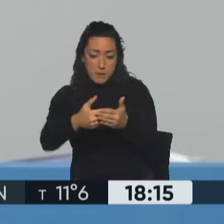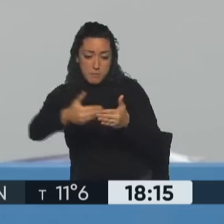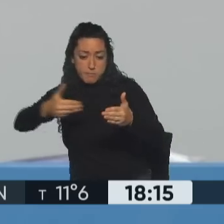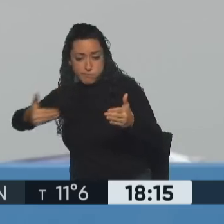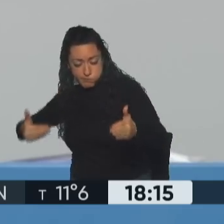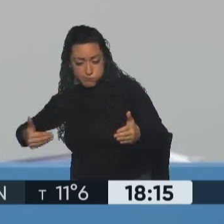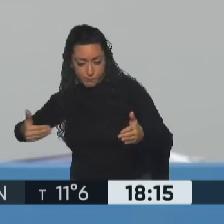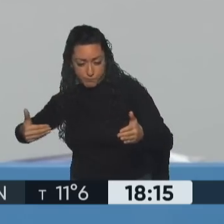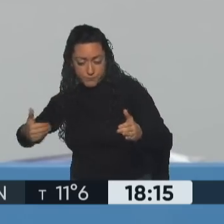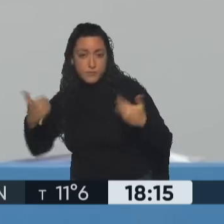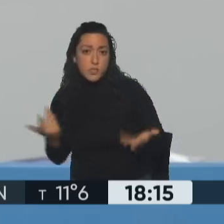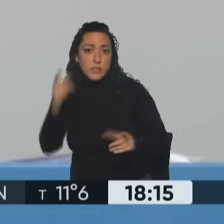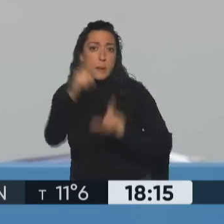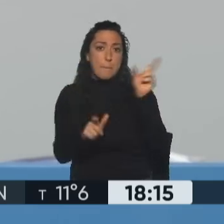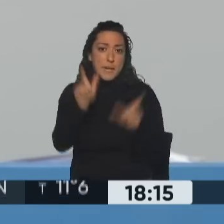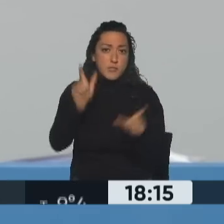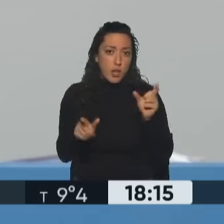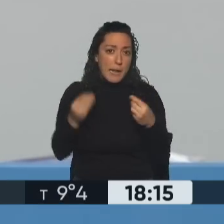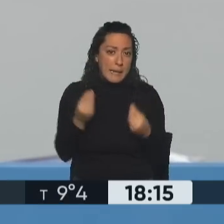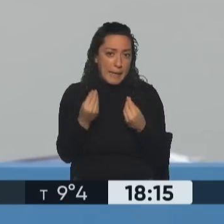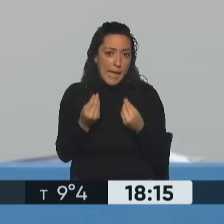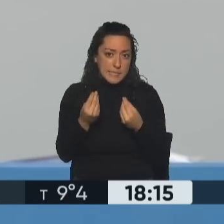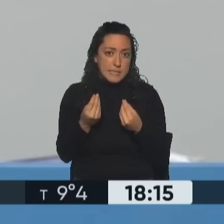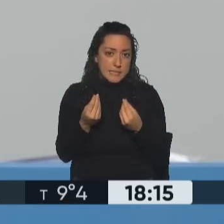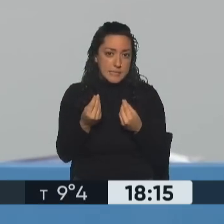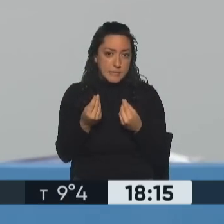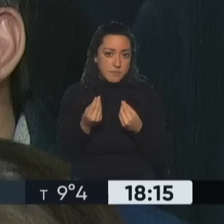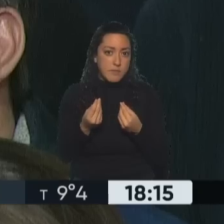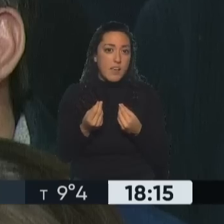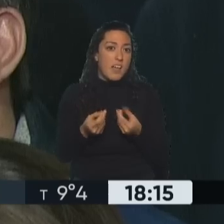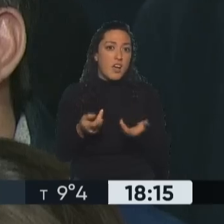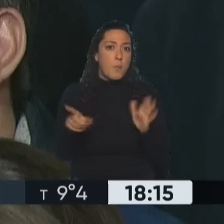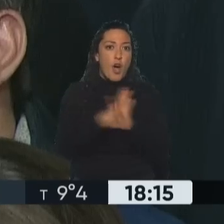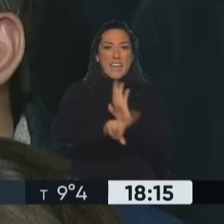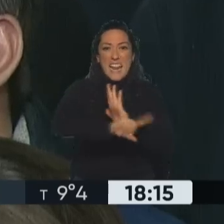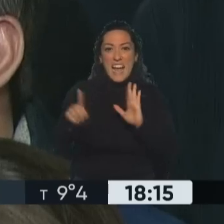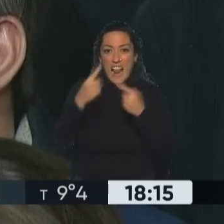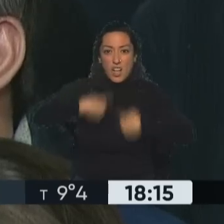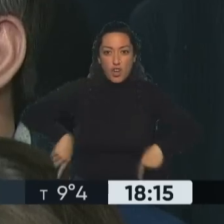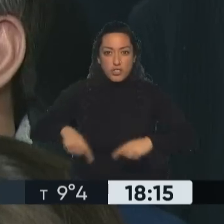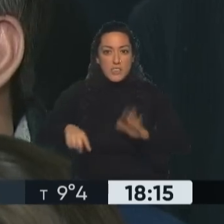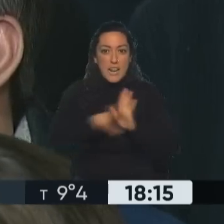es muy grande, la gente tiende a ¿qué? A cometer delitos, a